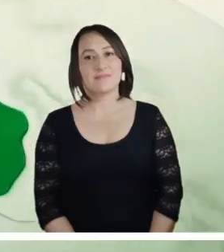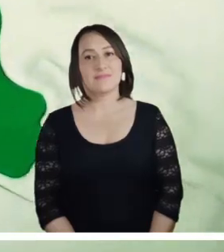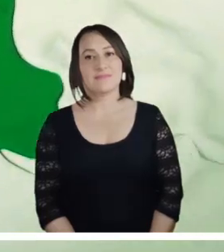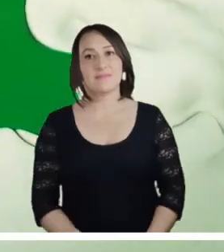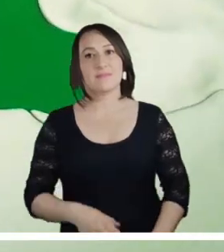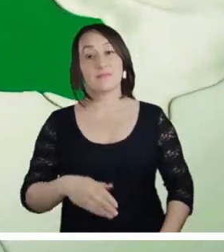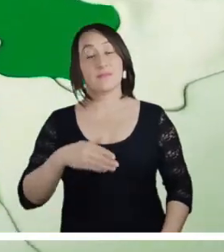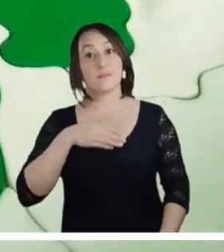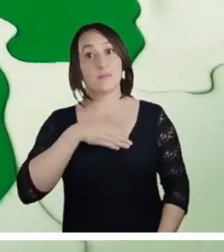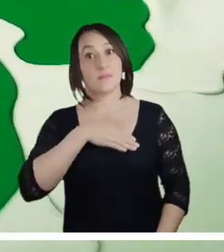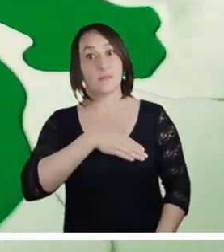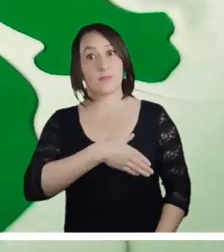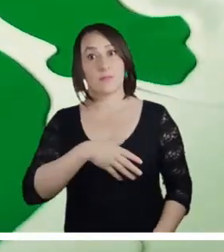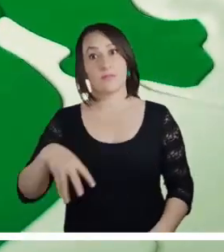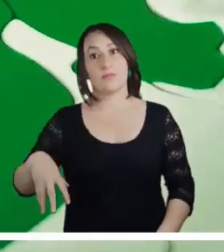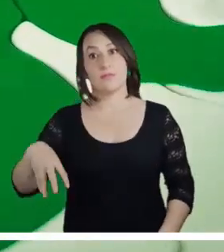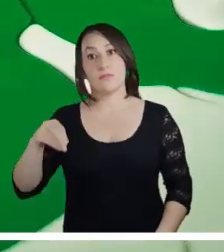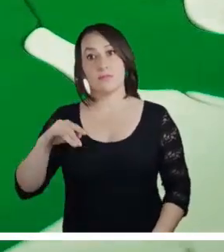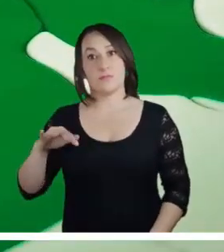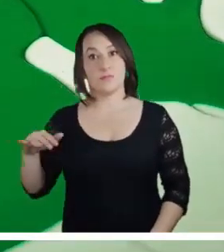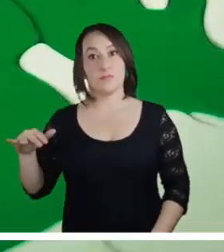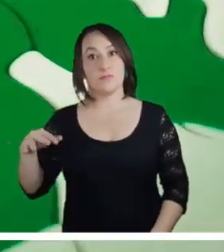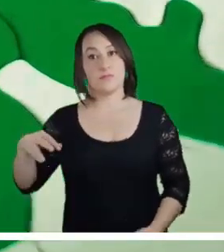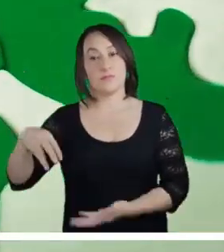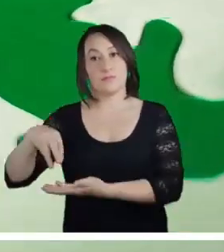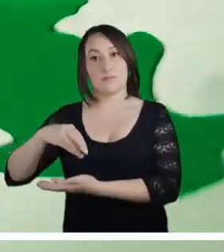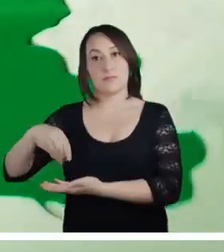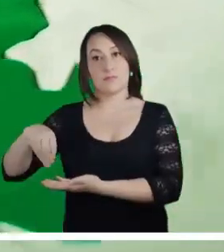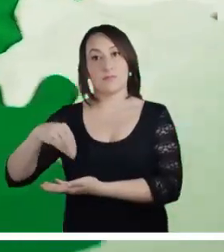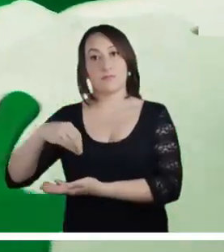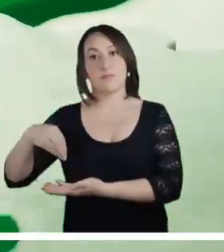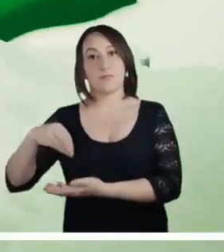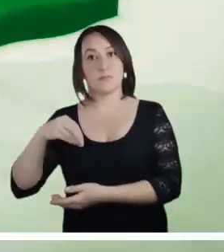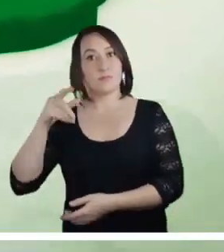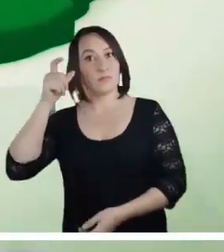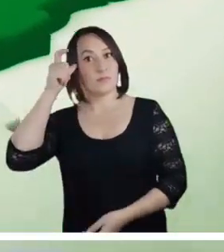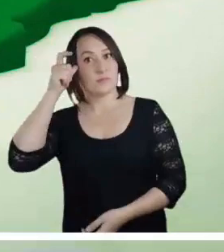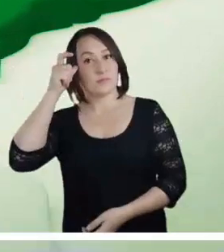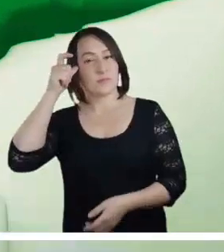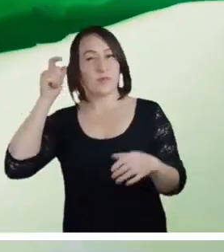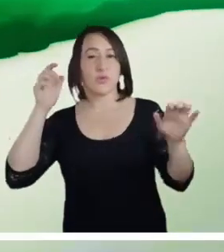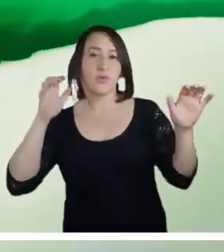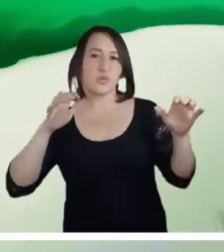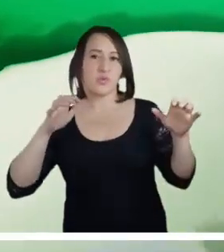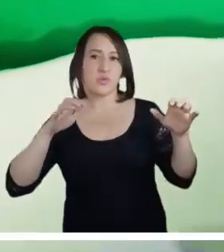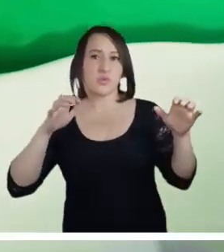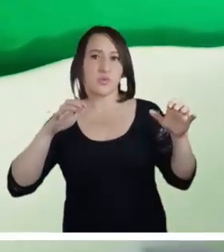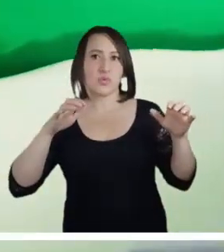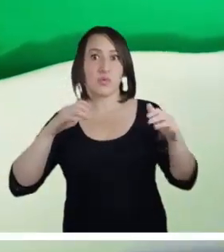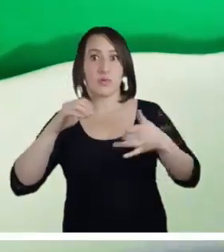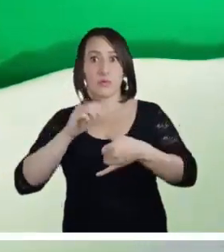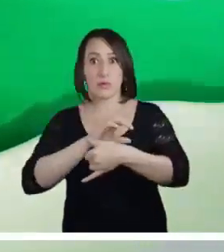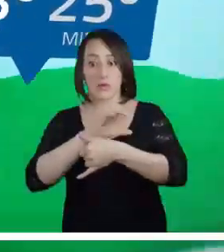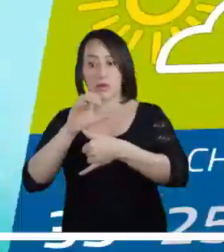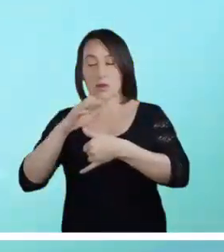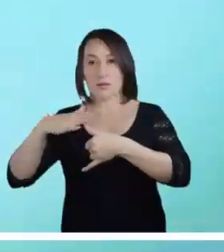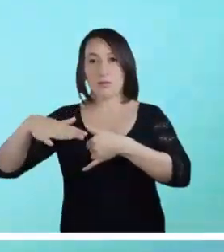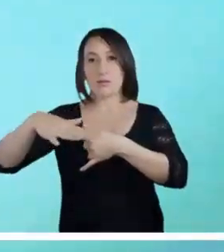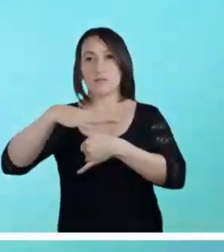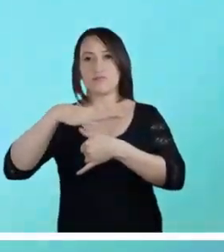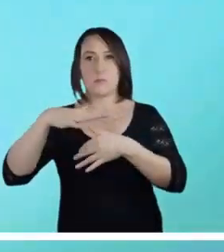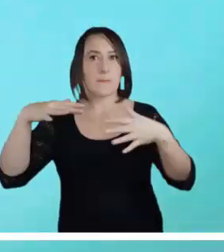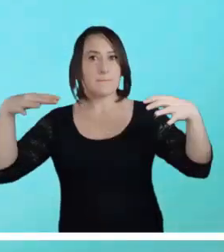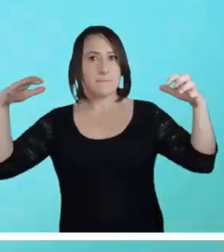Mientras que en Bolívar, Atlántico, Magdalena y Córdoba se esperan lluvias ligeras, en el resto de la región Caribe se advierte